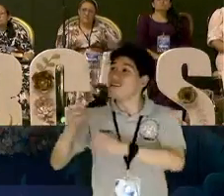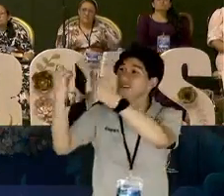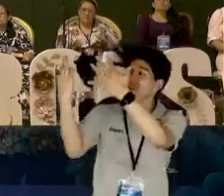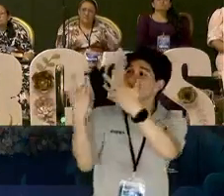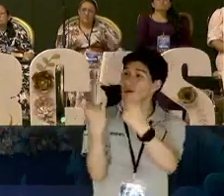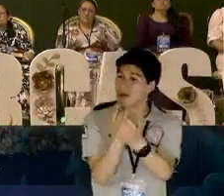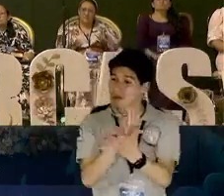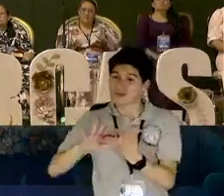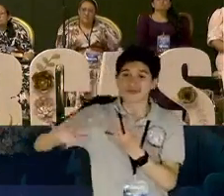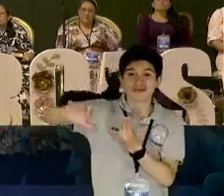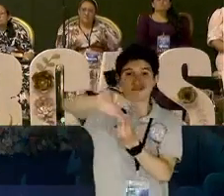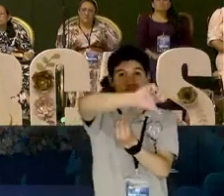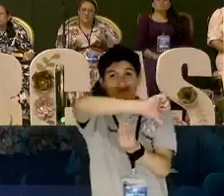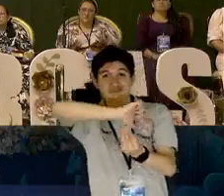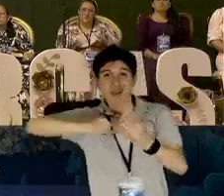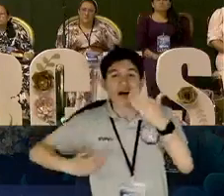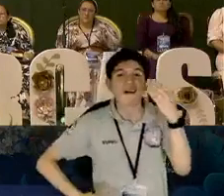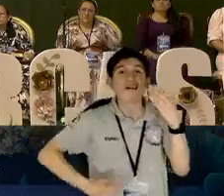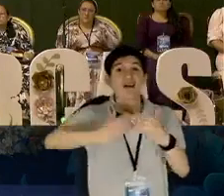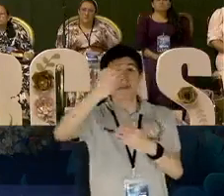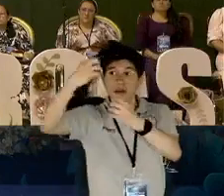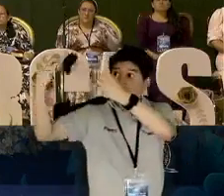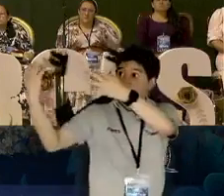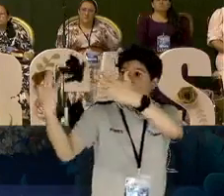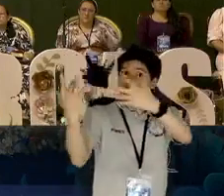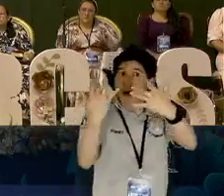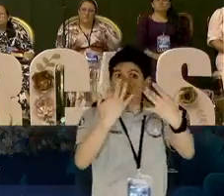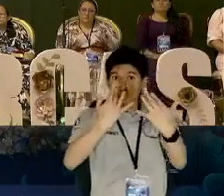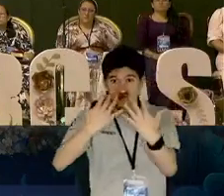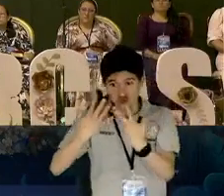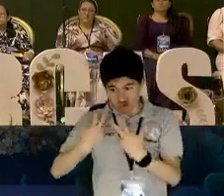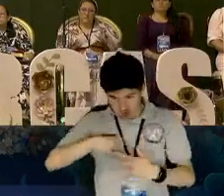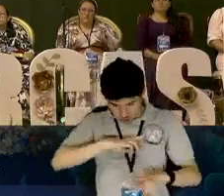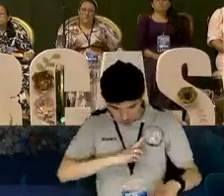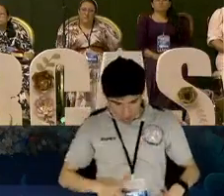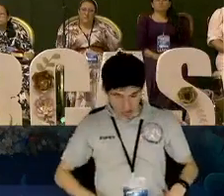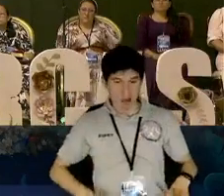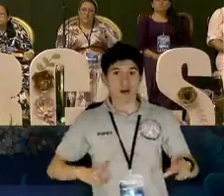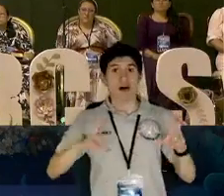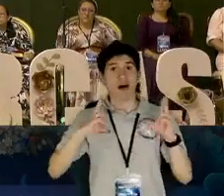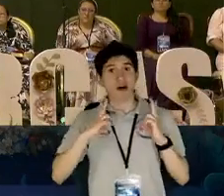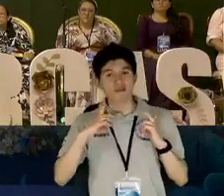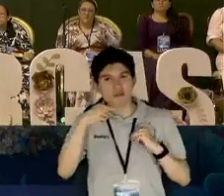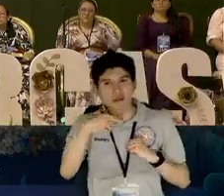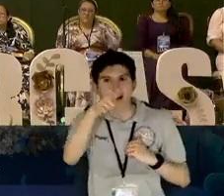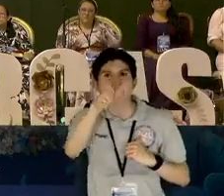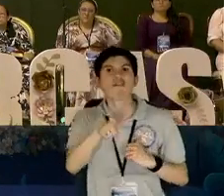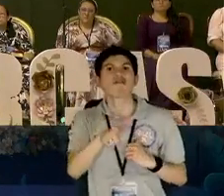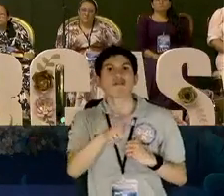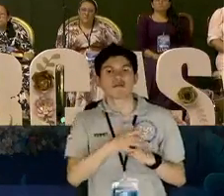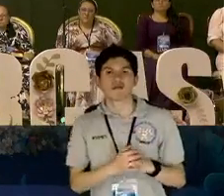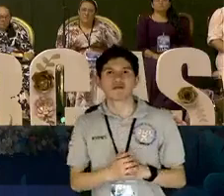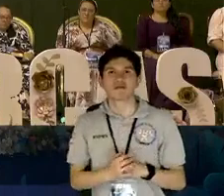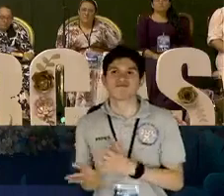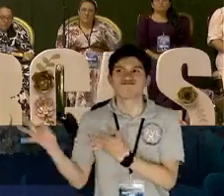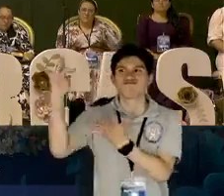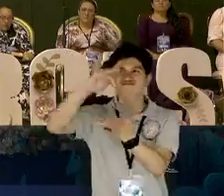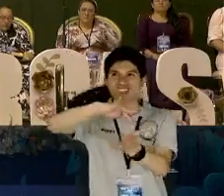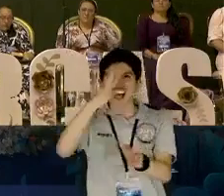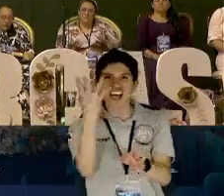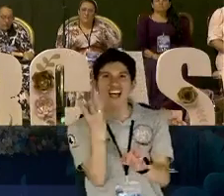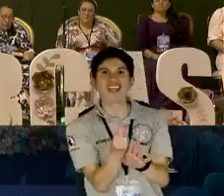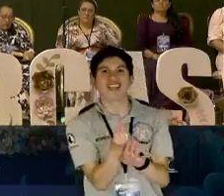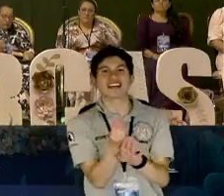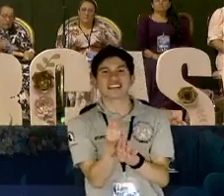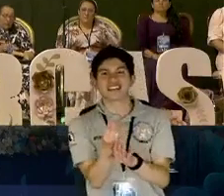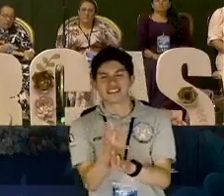Espíritu entonces comienza a fluir en nuestra vida. Por eso, cuando alguien llega a la iglesia del Señor,